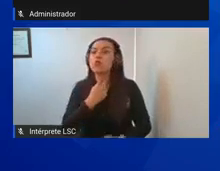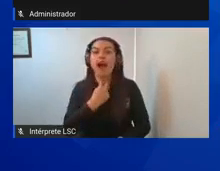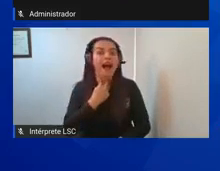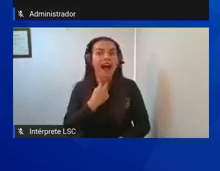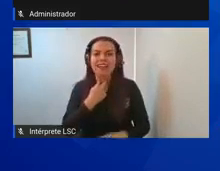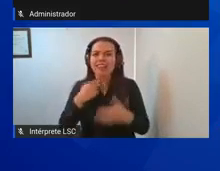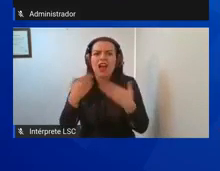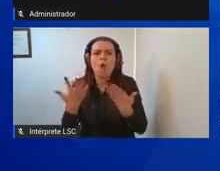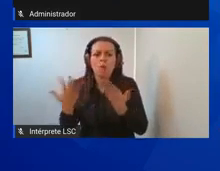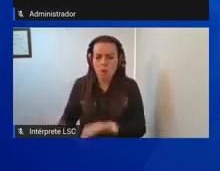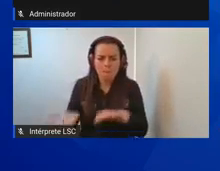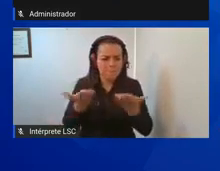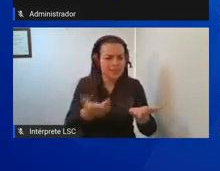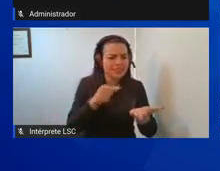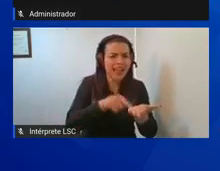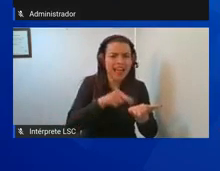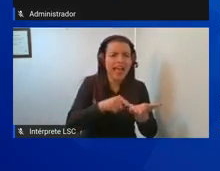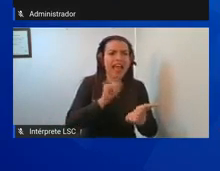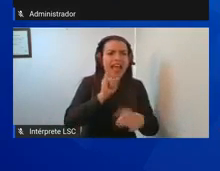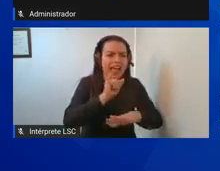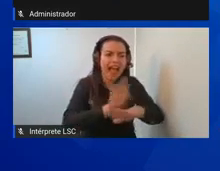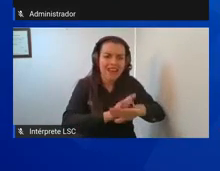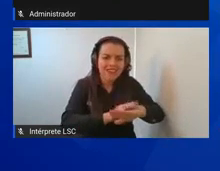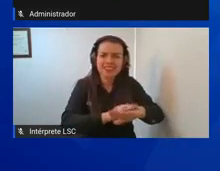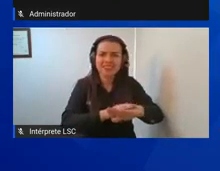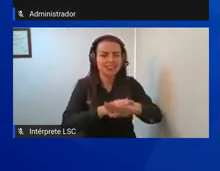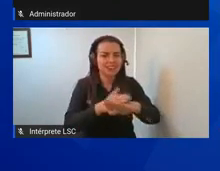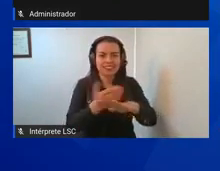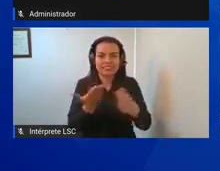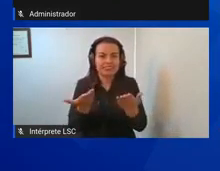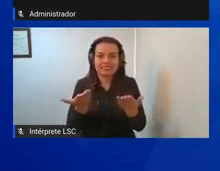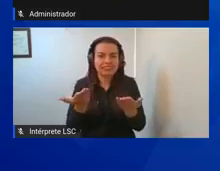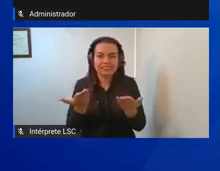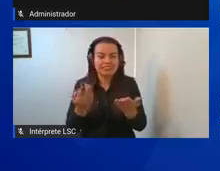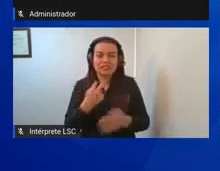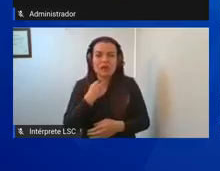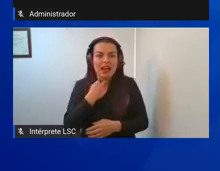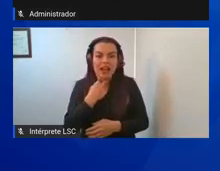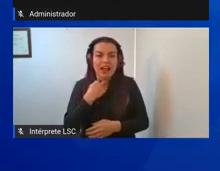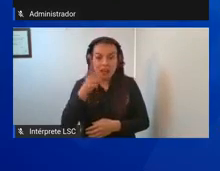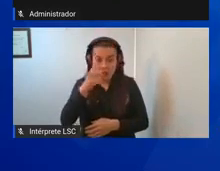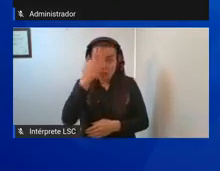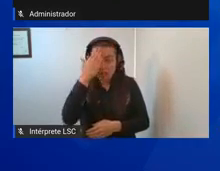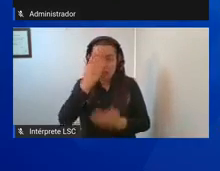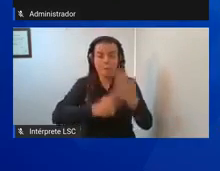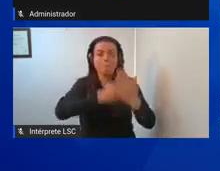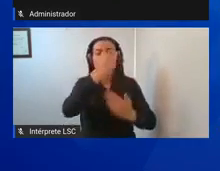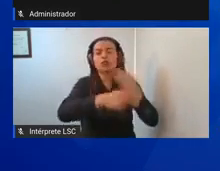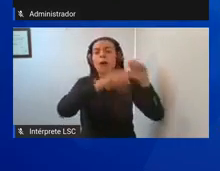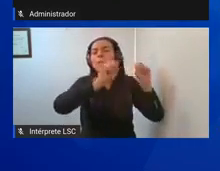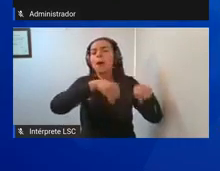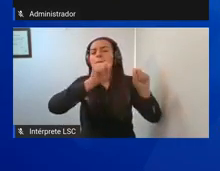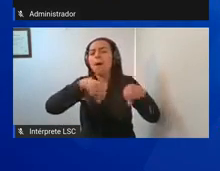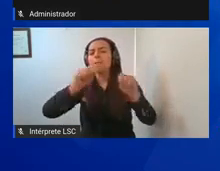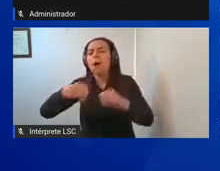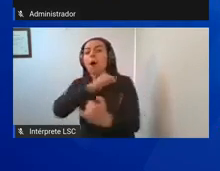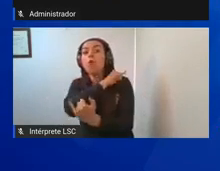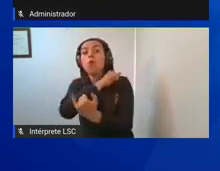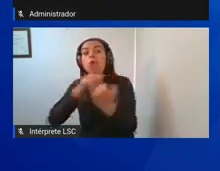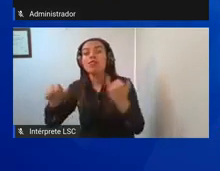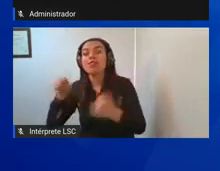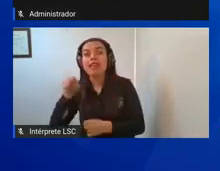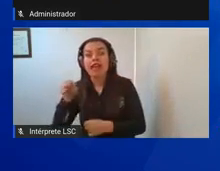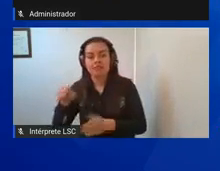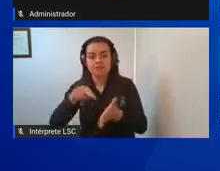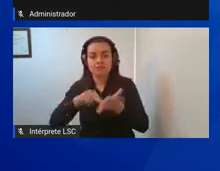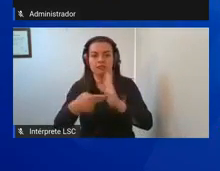presentarla, anunciarla y que se hubiera ido, porque fue el último proyecto. Entonces nosotros tomamos la decisión de no hacer